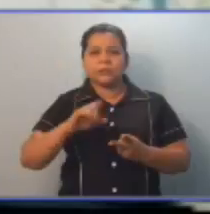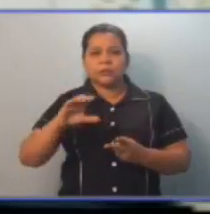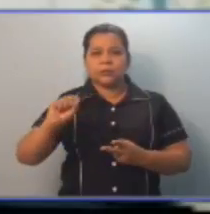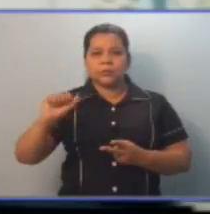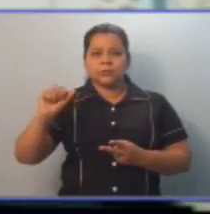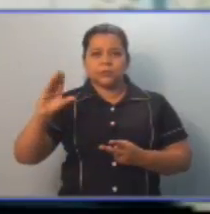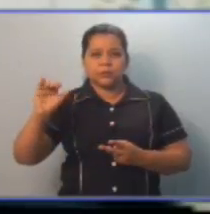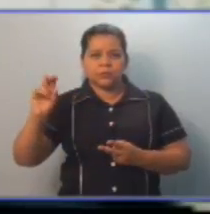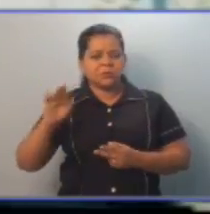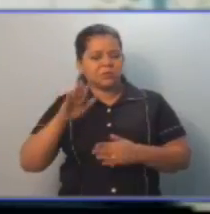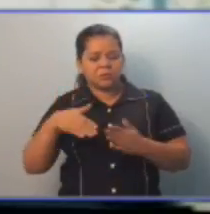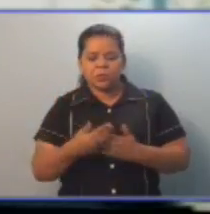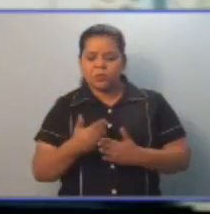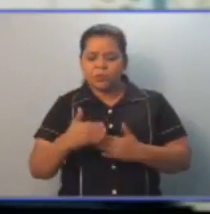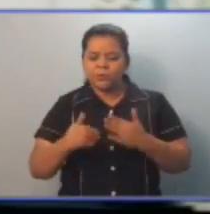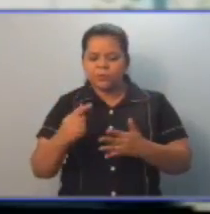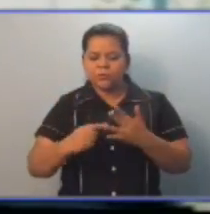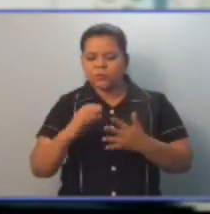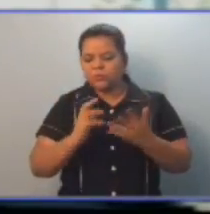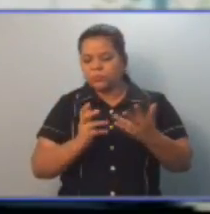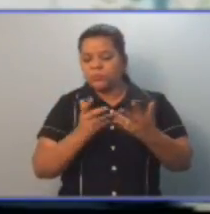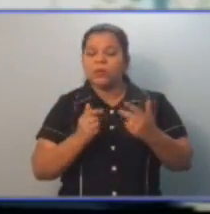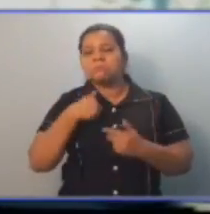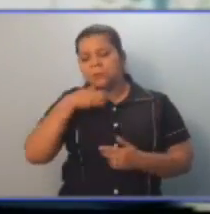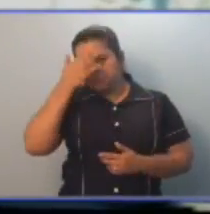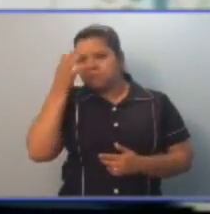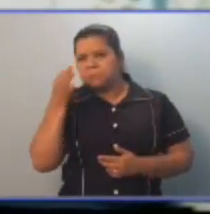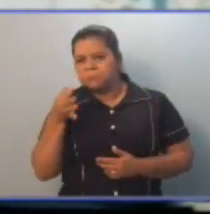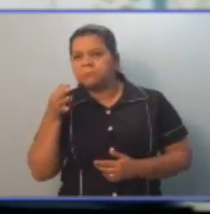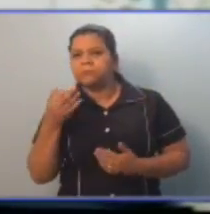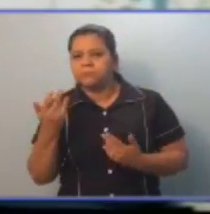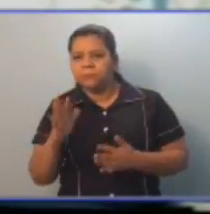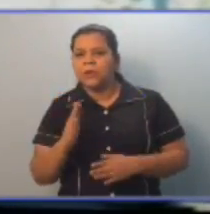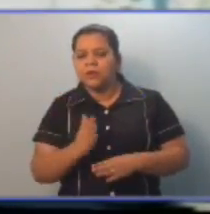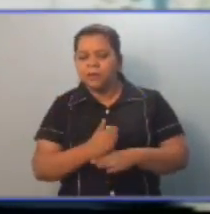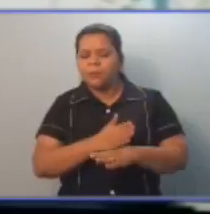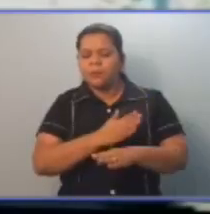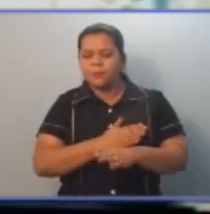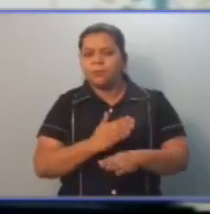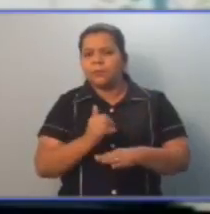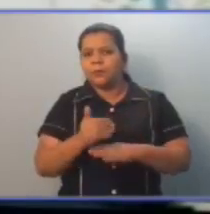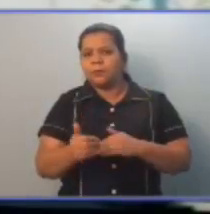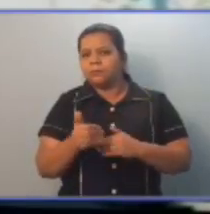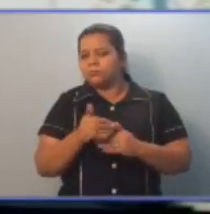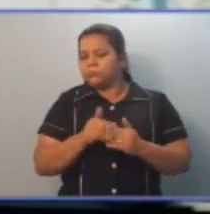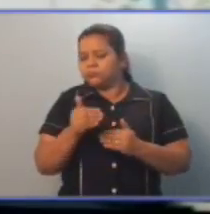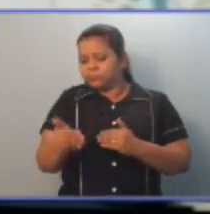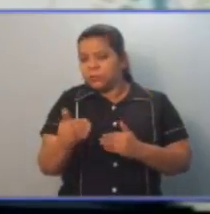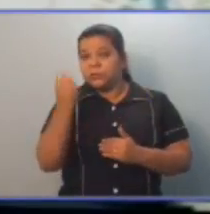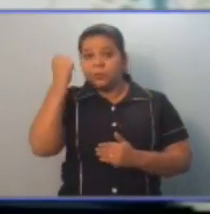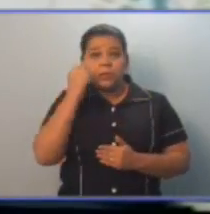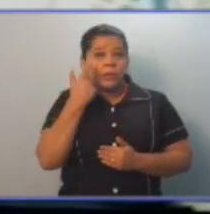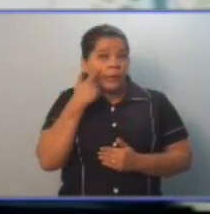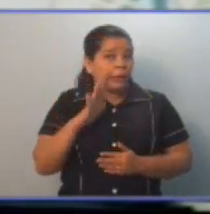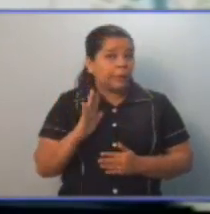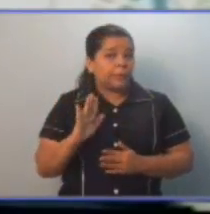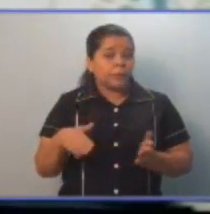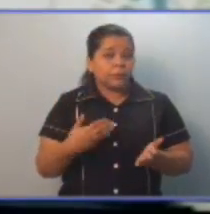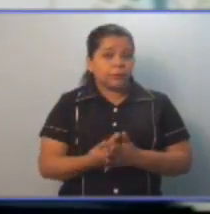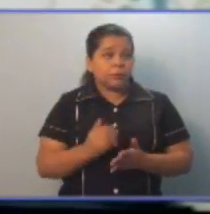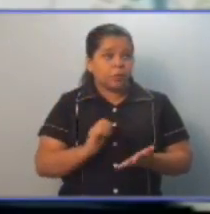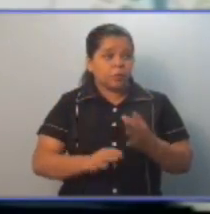procesos constitucionales. En estos aspectos creo yo que han habido avances significativos, por ejemplo, en la creación de